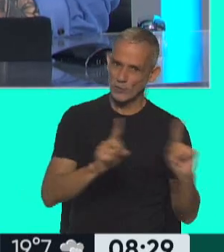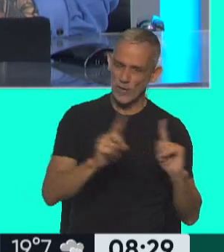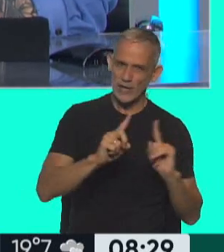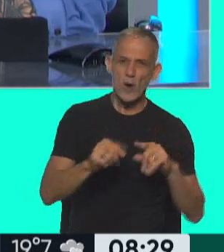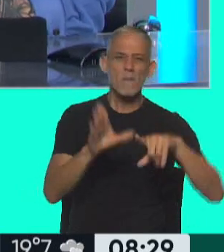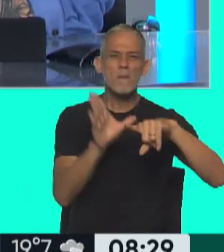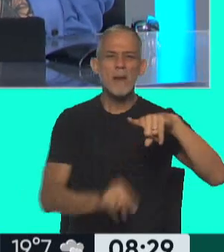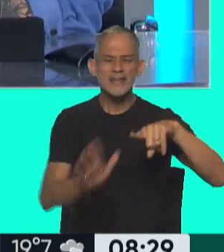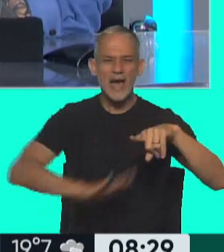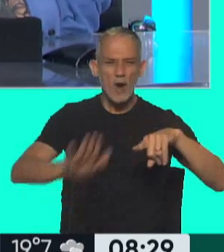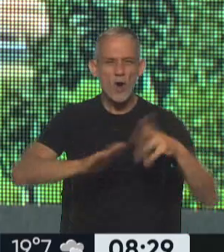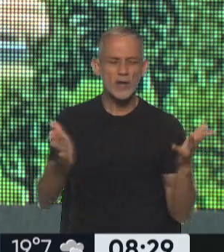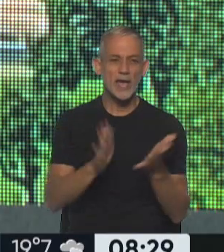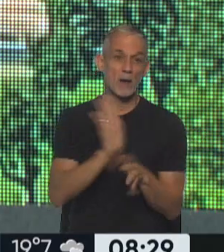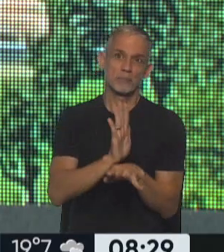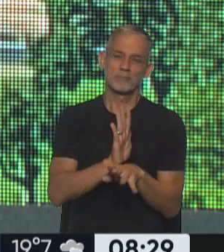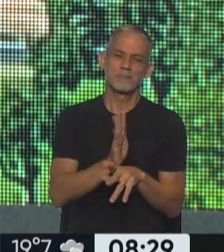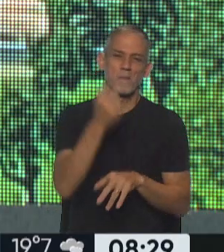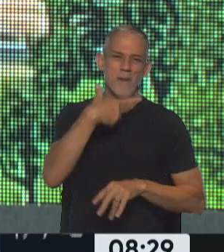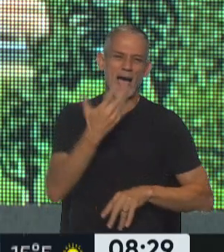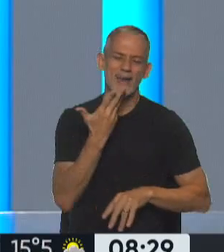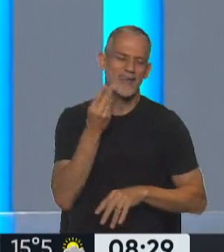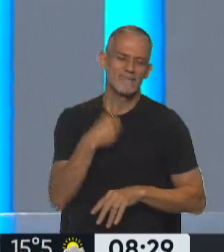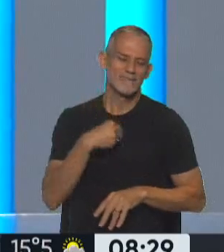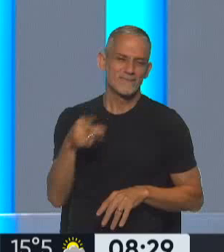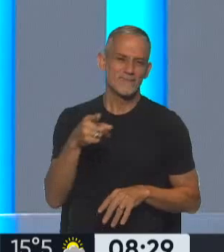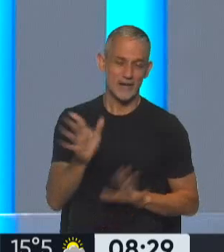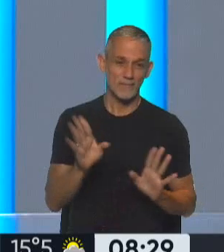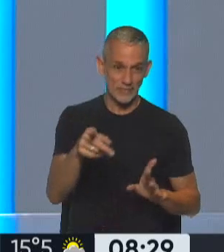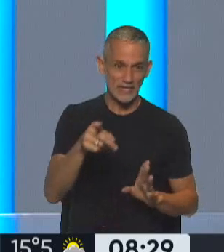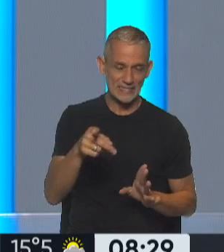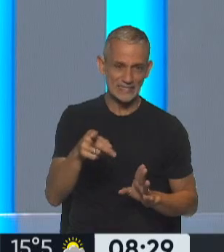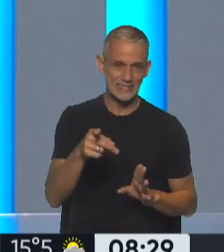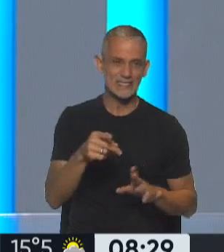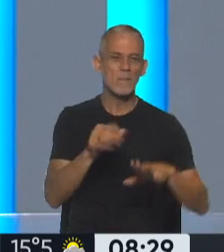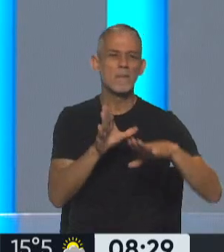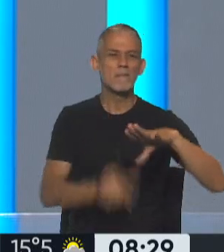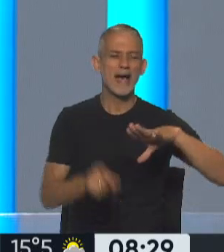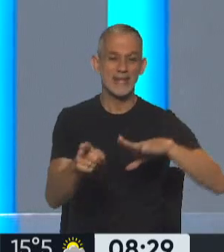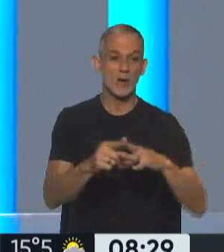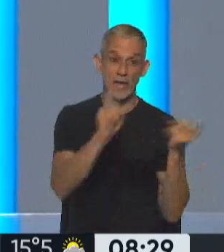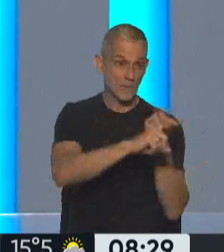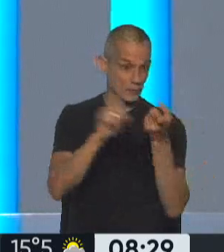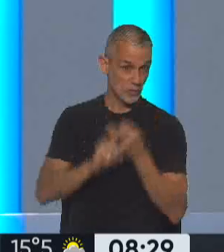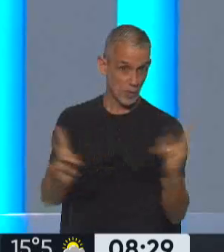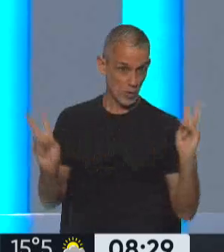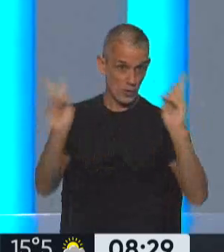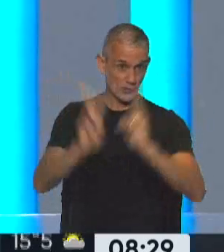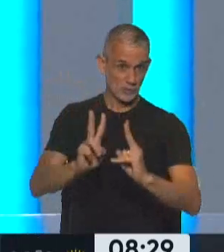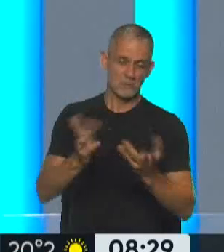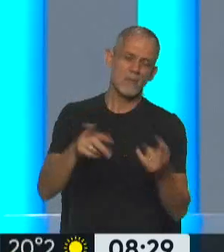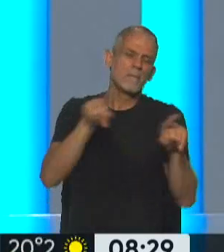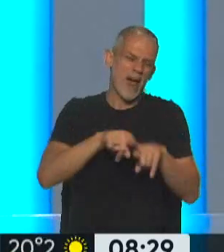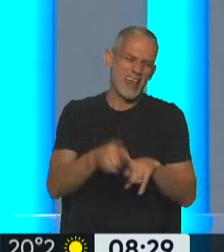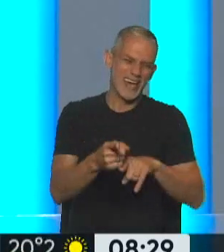en Patagonia que es como la tierra en el mundo para Mauricio macri exactamente su lugar en el mundo con sus esposas además o sus parejas